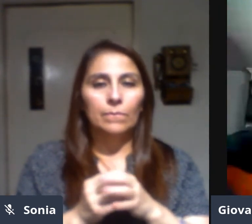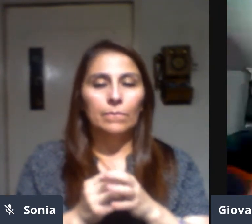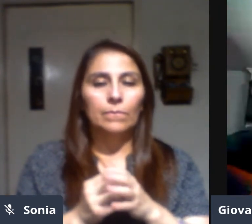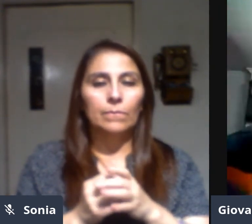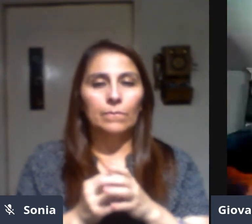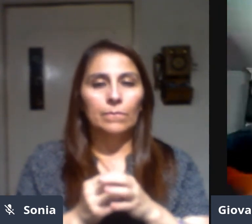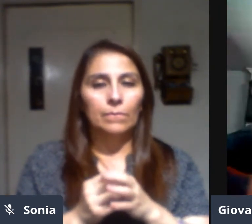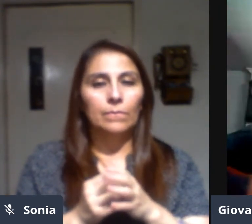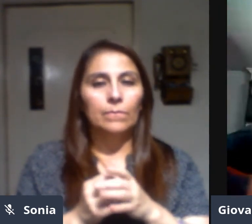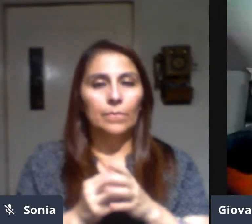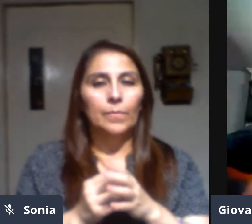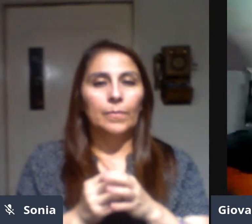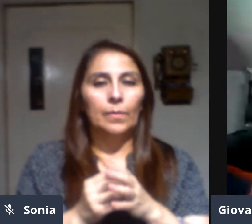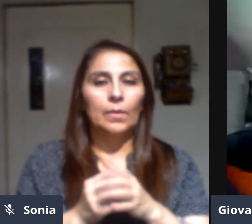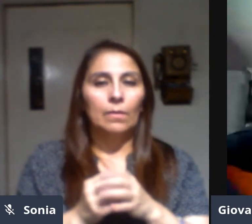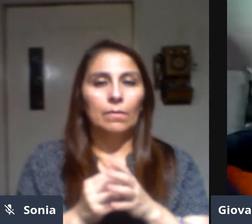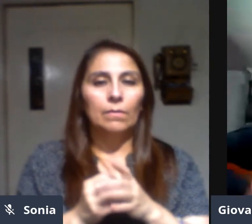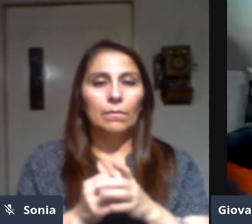bien